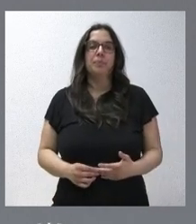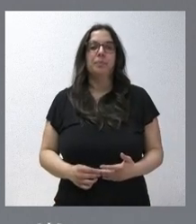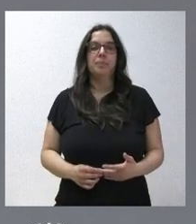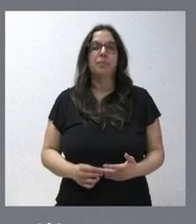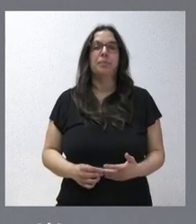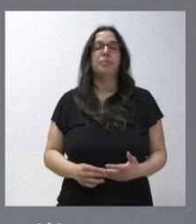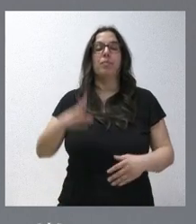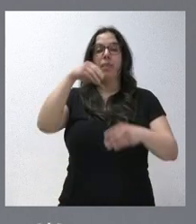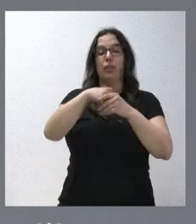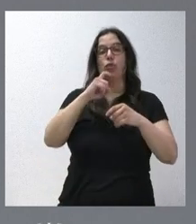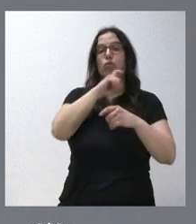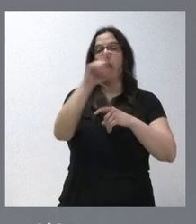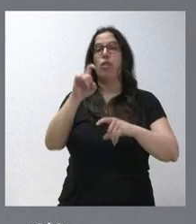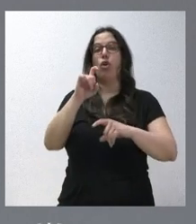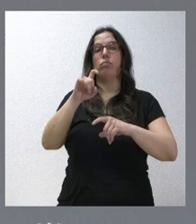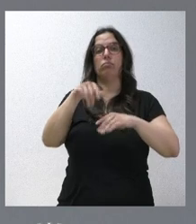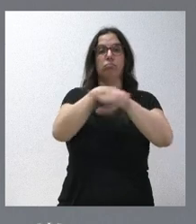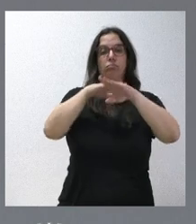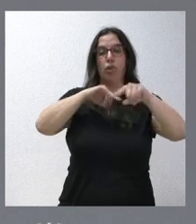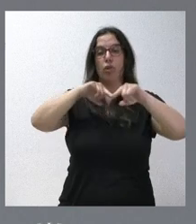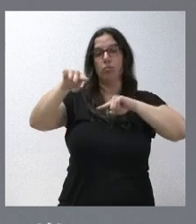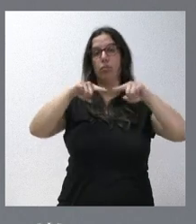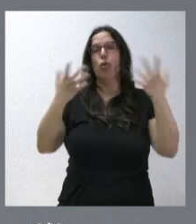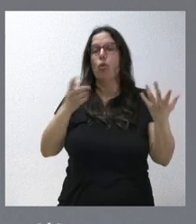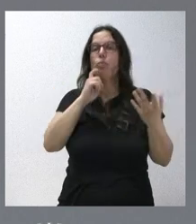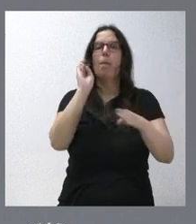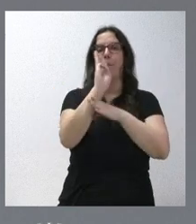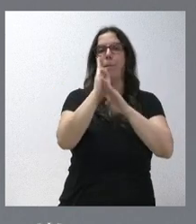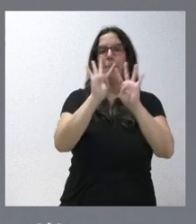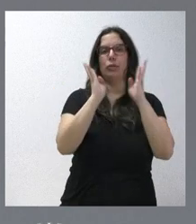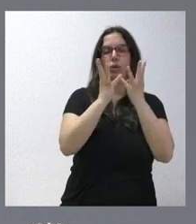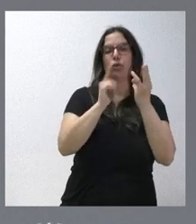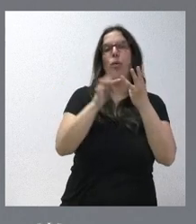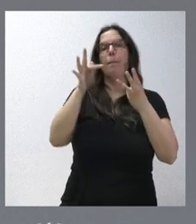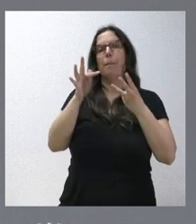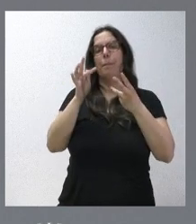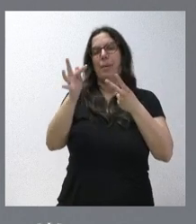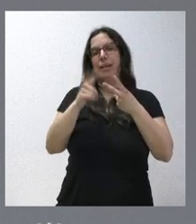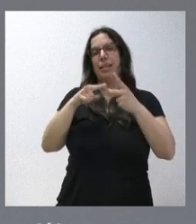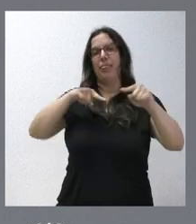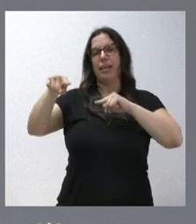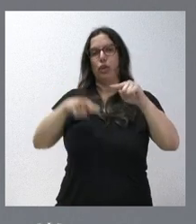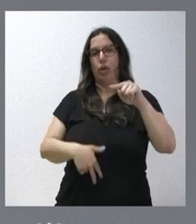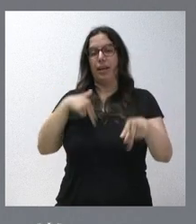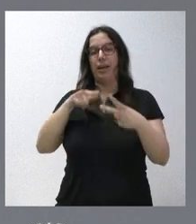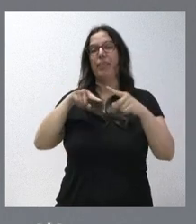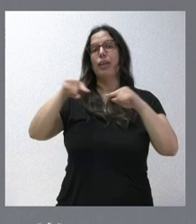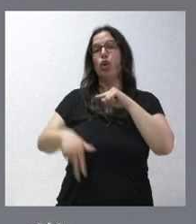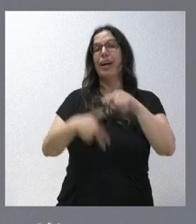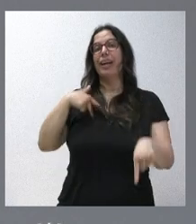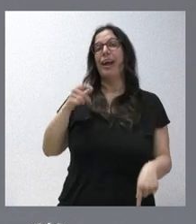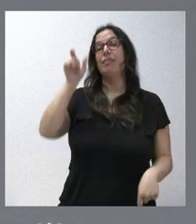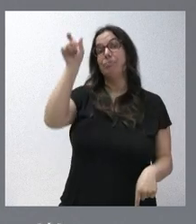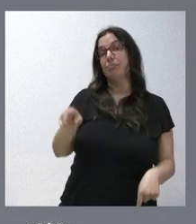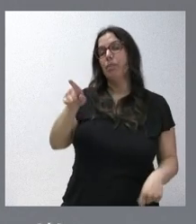fundación señalarles que contará con un patronato y un director general el director general será la persona